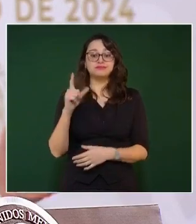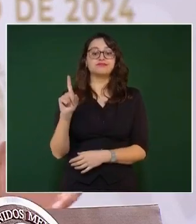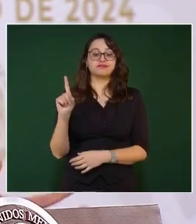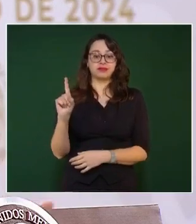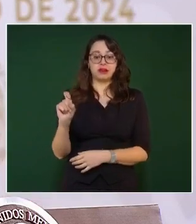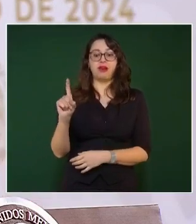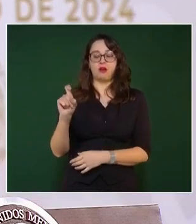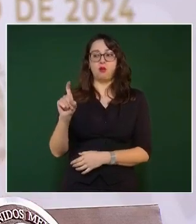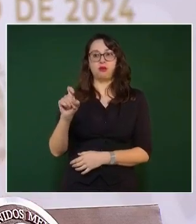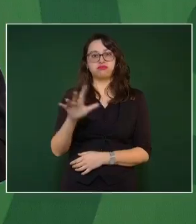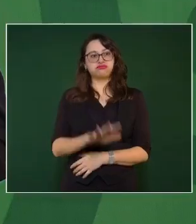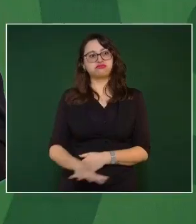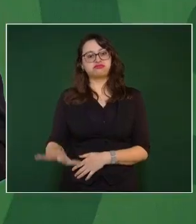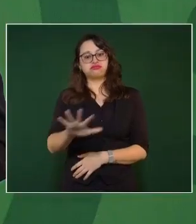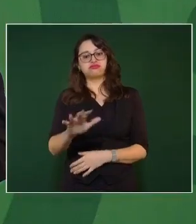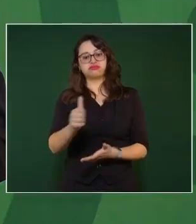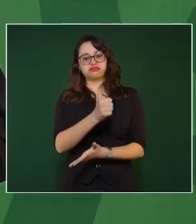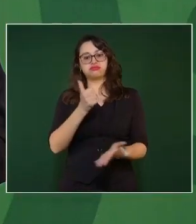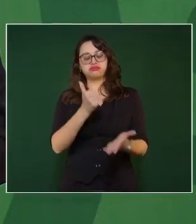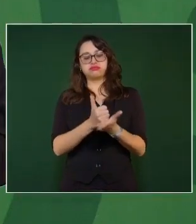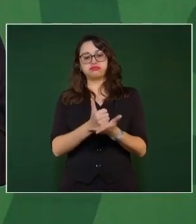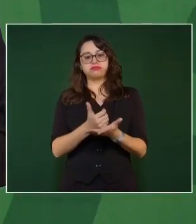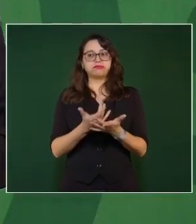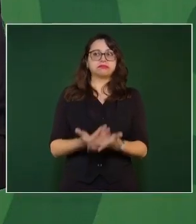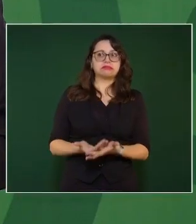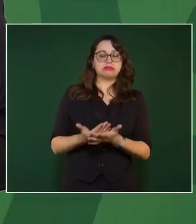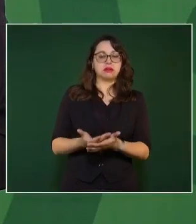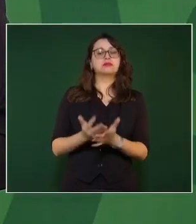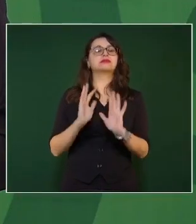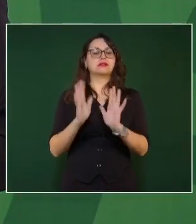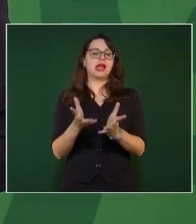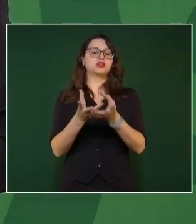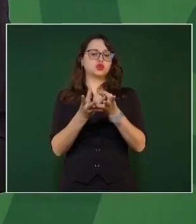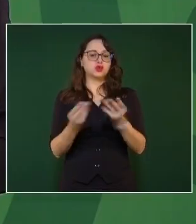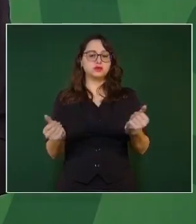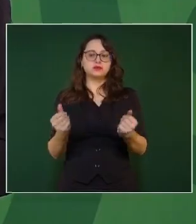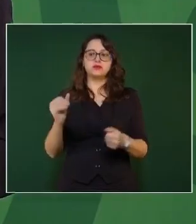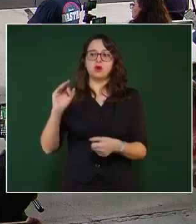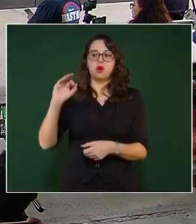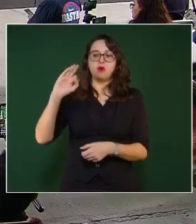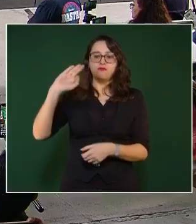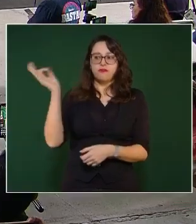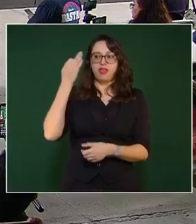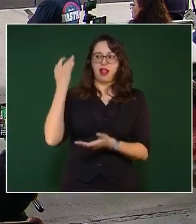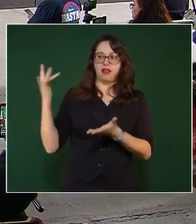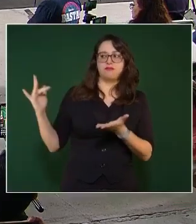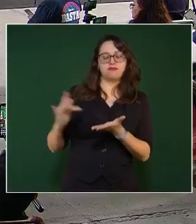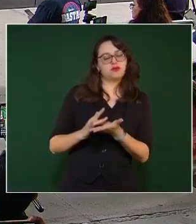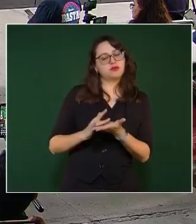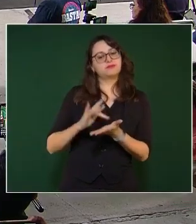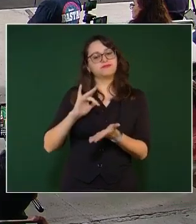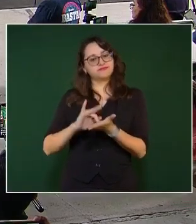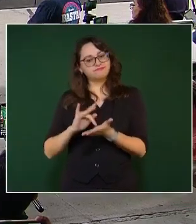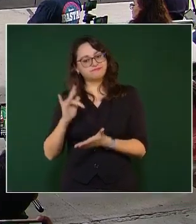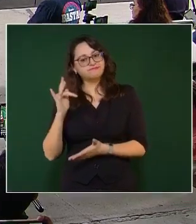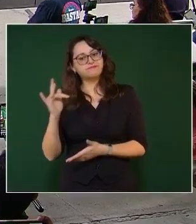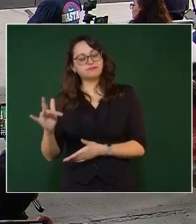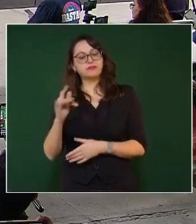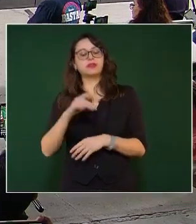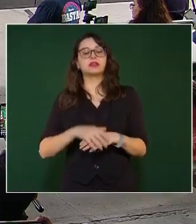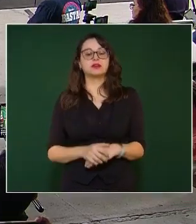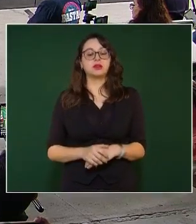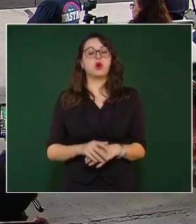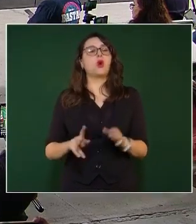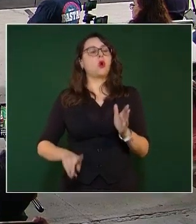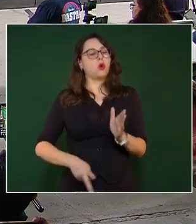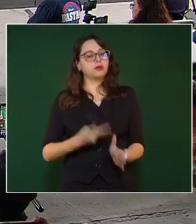para la zona metropolitana, será ya resuelta gracias al apoyo federal y a las acciones que está haciendo aquí la CEA. Y otra